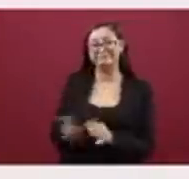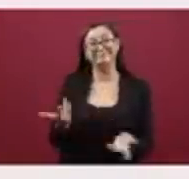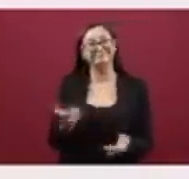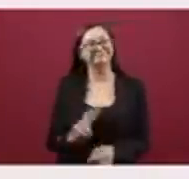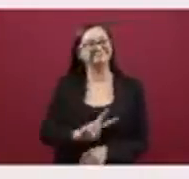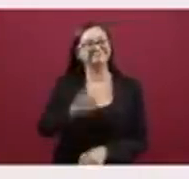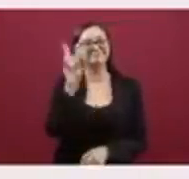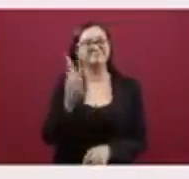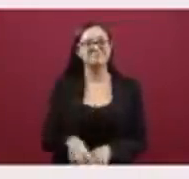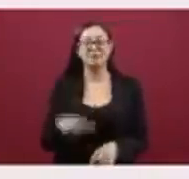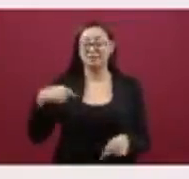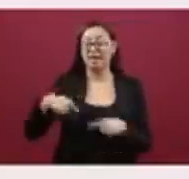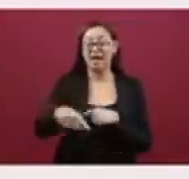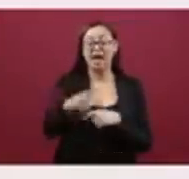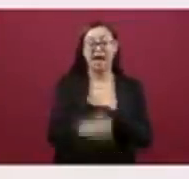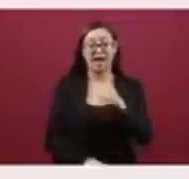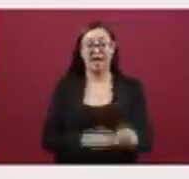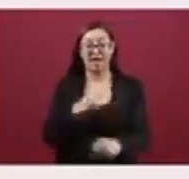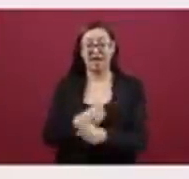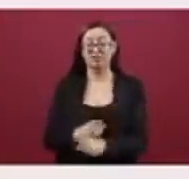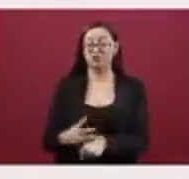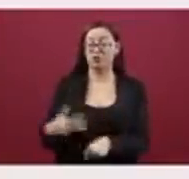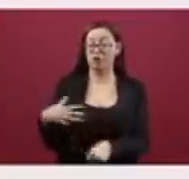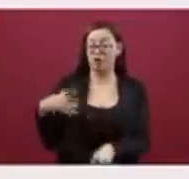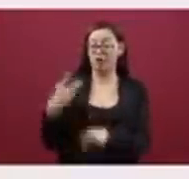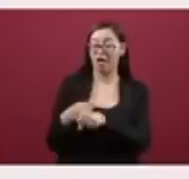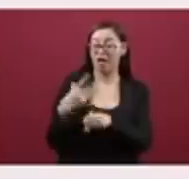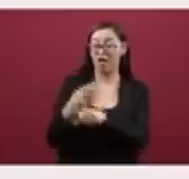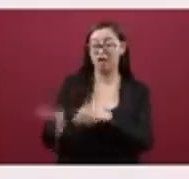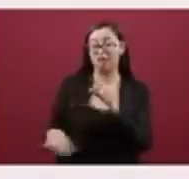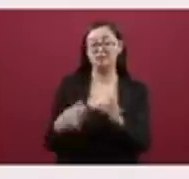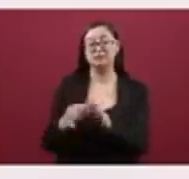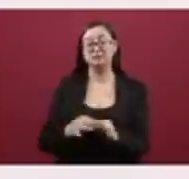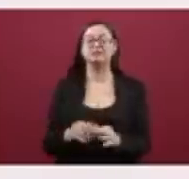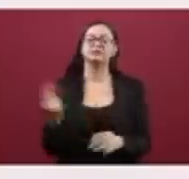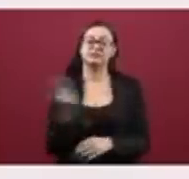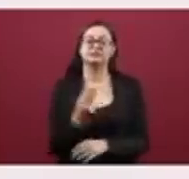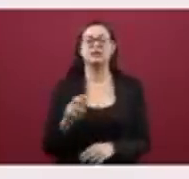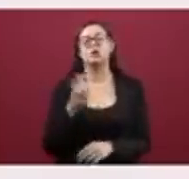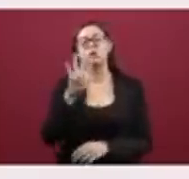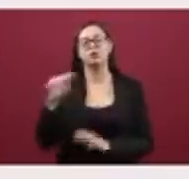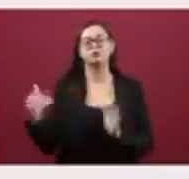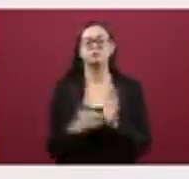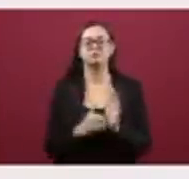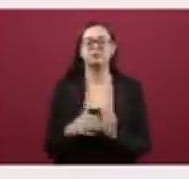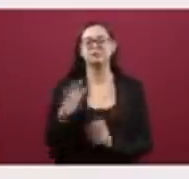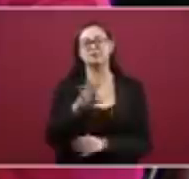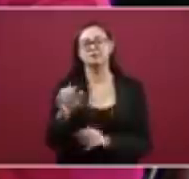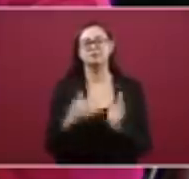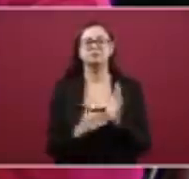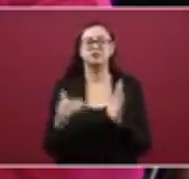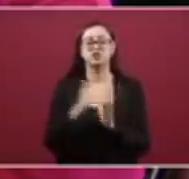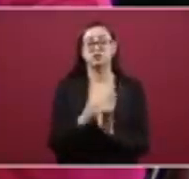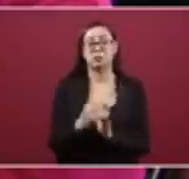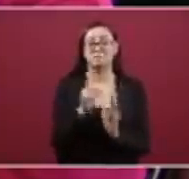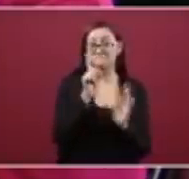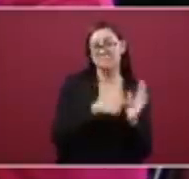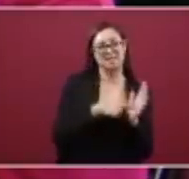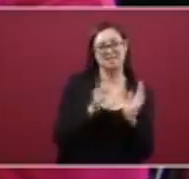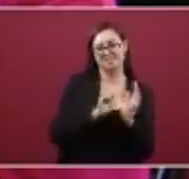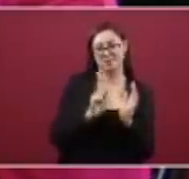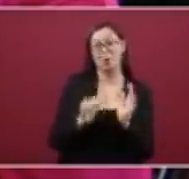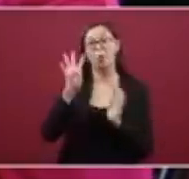este año necesitamos 4.500 millones de pesos no mil